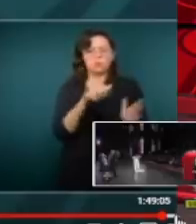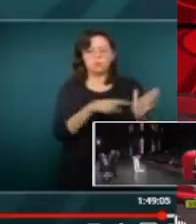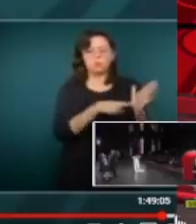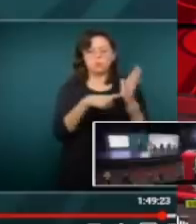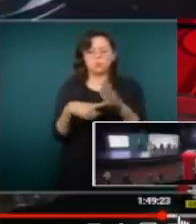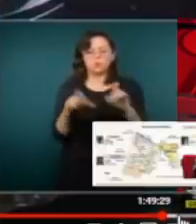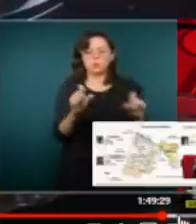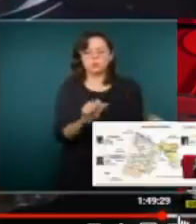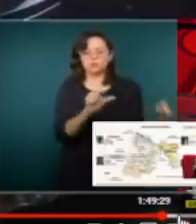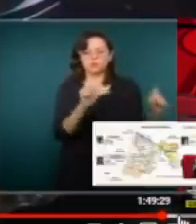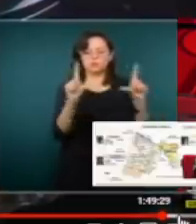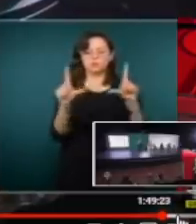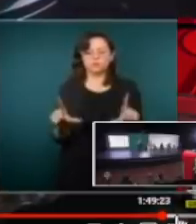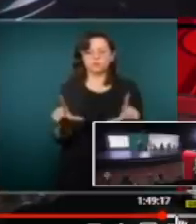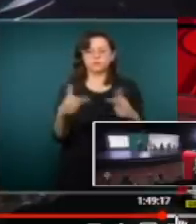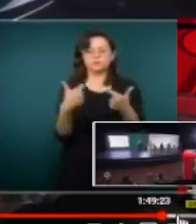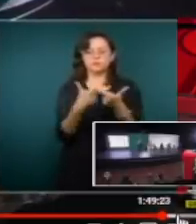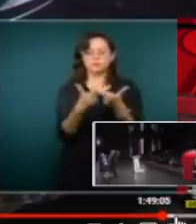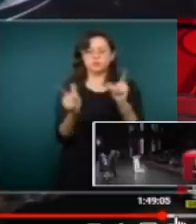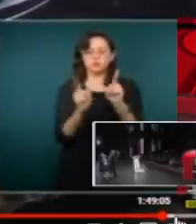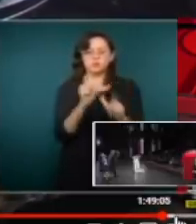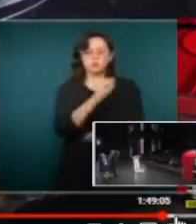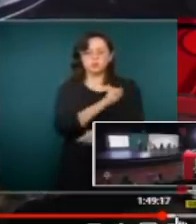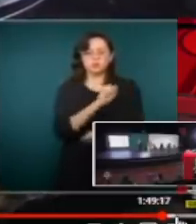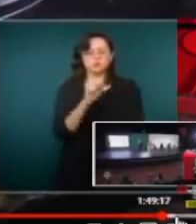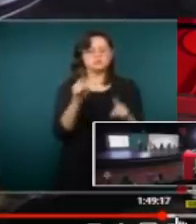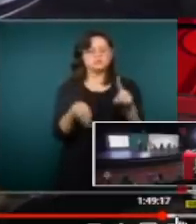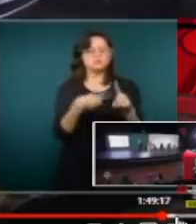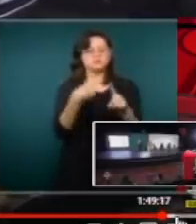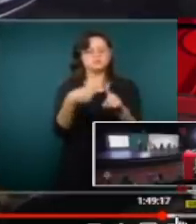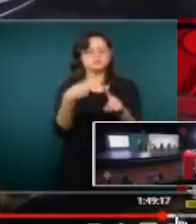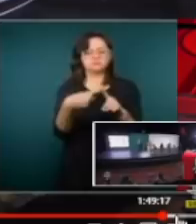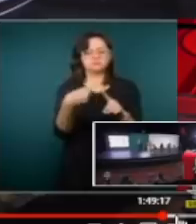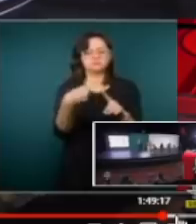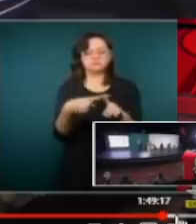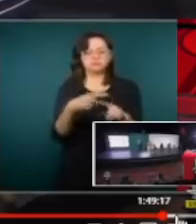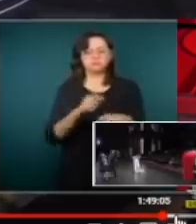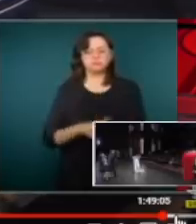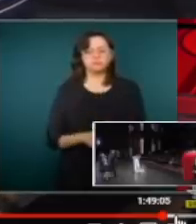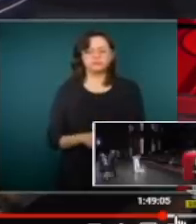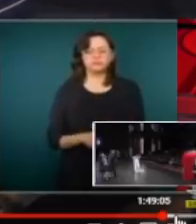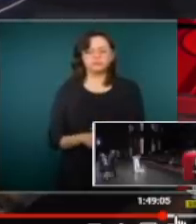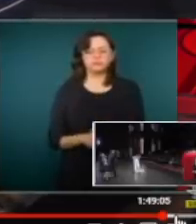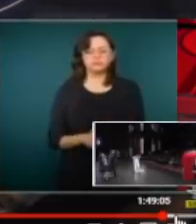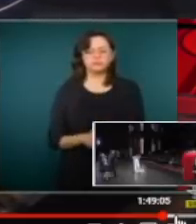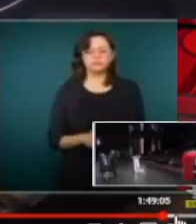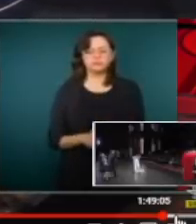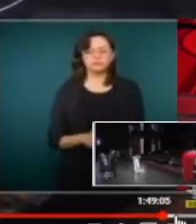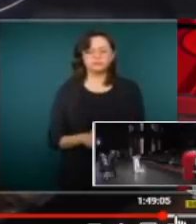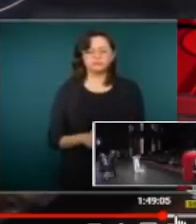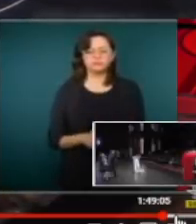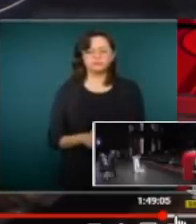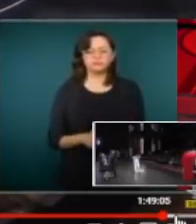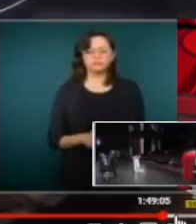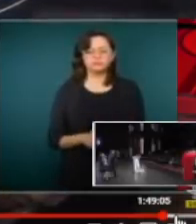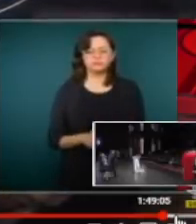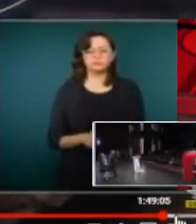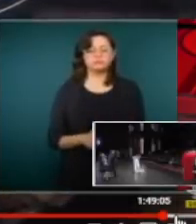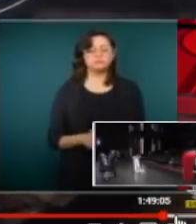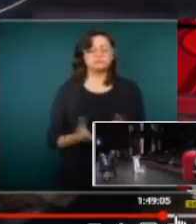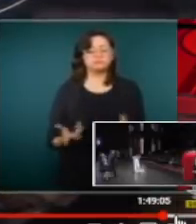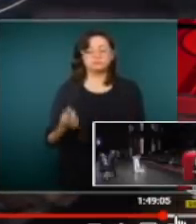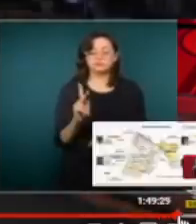lámina de los grupos. ¿El que vimos ahí? Que así, que esto lo